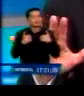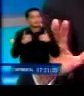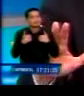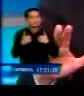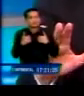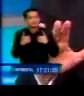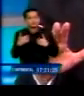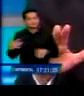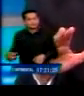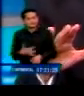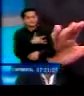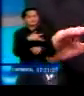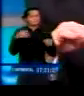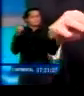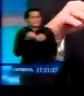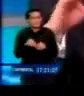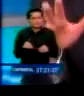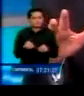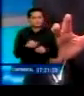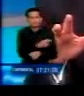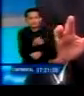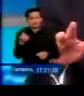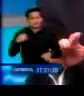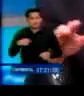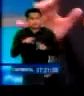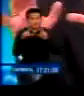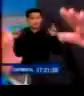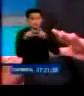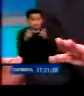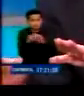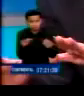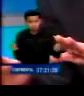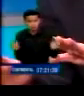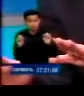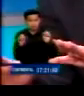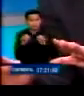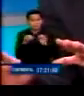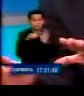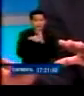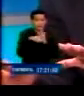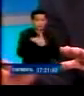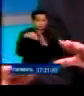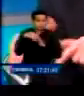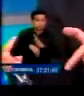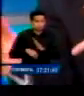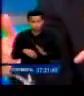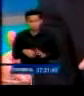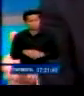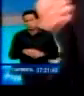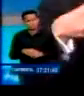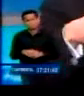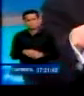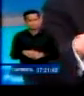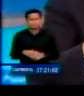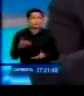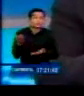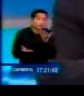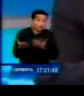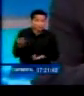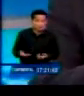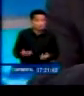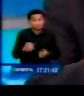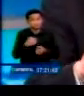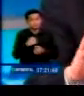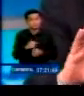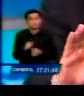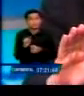un impacto ni en la solvencia de la empresa ni en la rentabilidad de la banca en caso de que esa morosidad